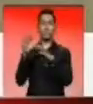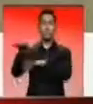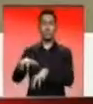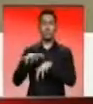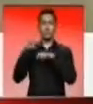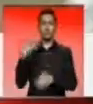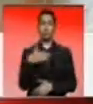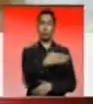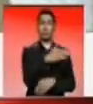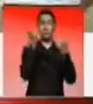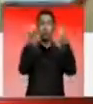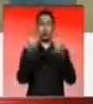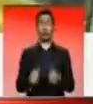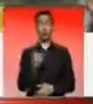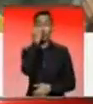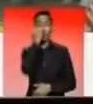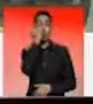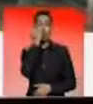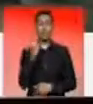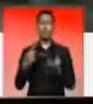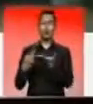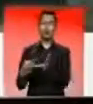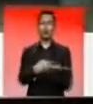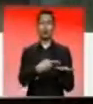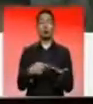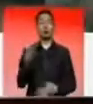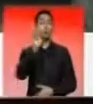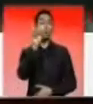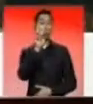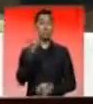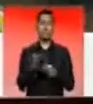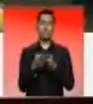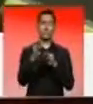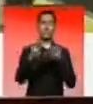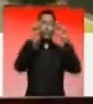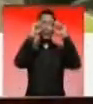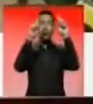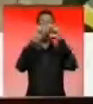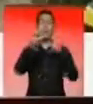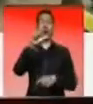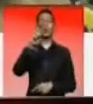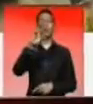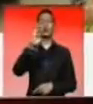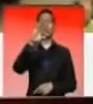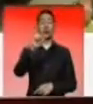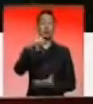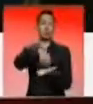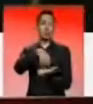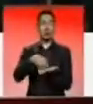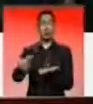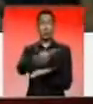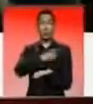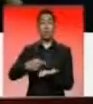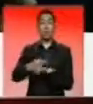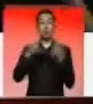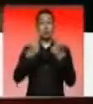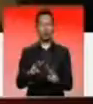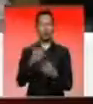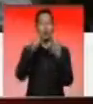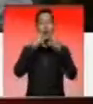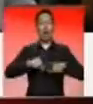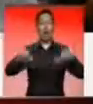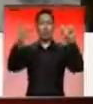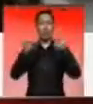pescadores, artesanos e indígenas reunidas este viernes en el Cantón Santa Lucía, en la provincia del Guayas. Además, anunció que